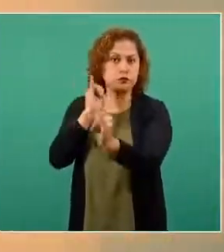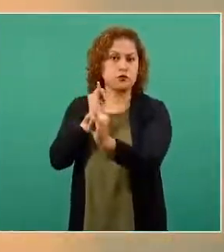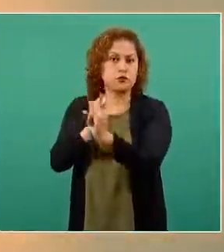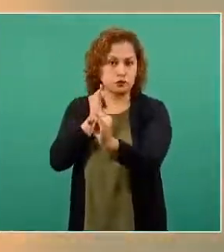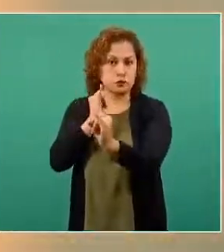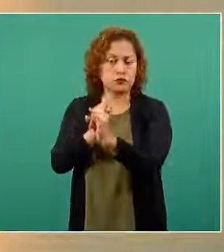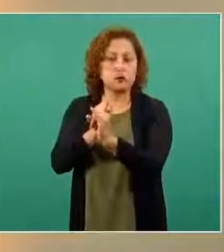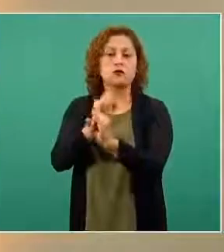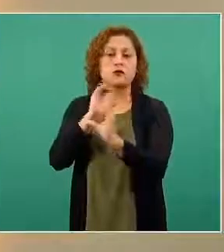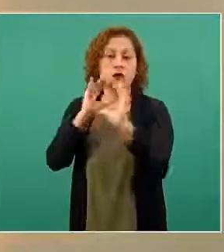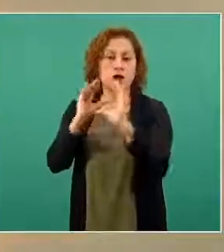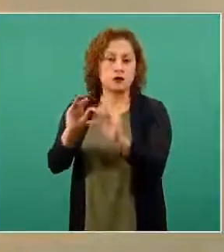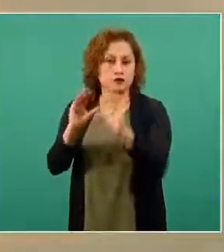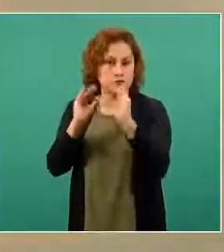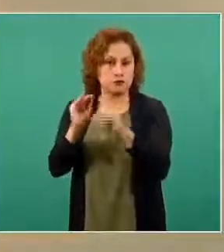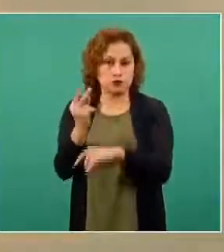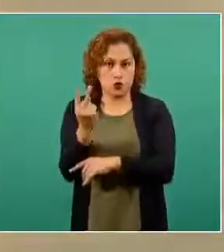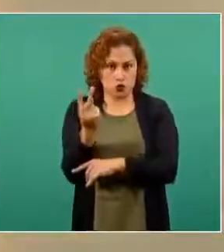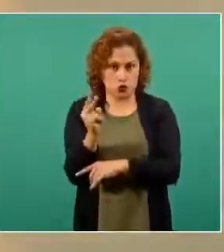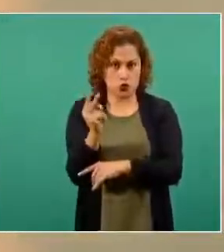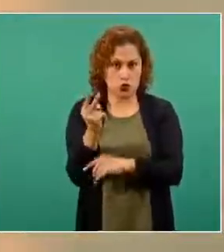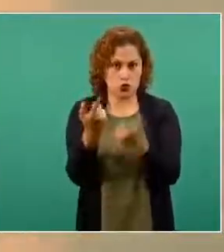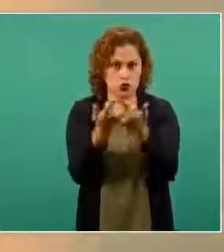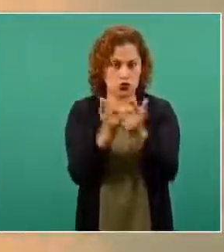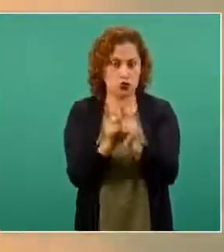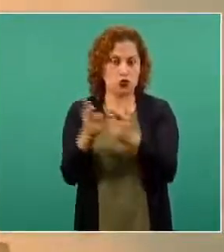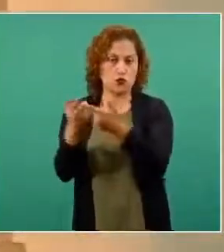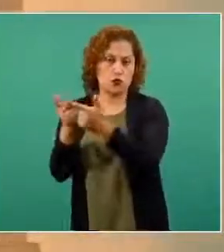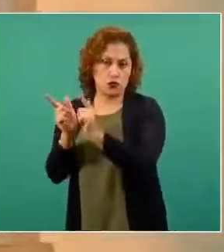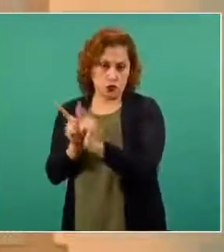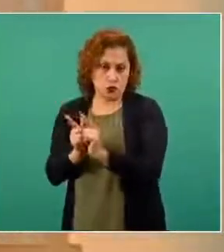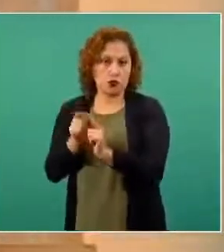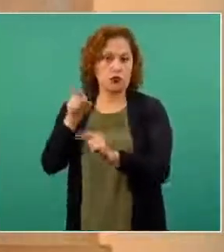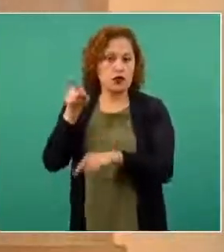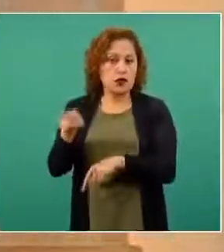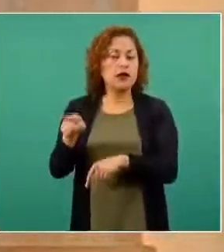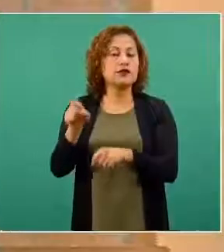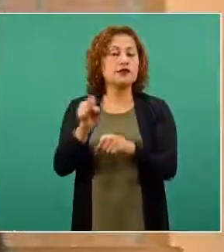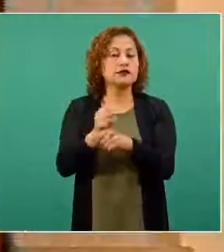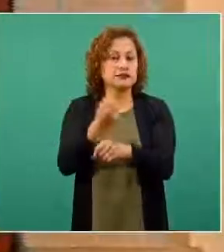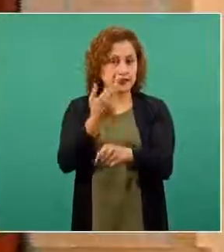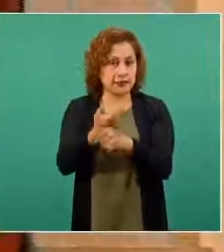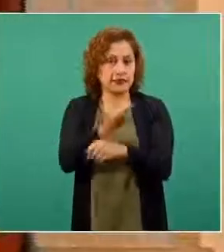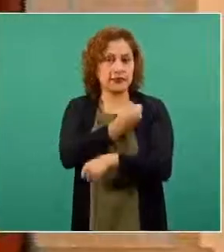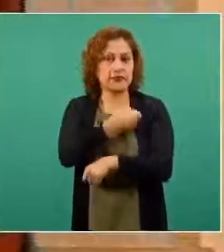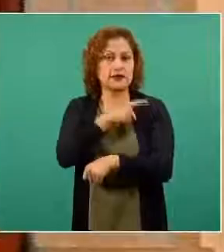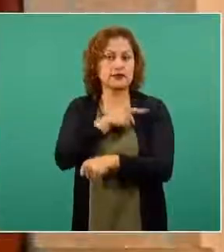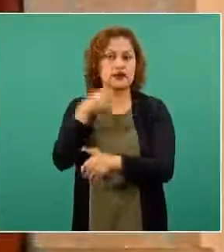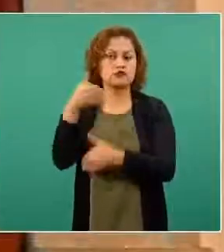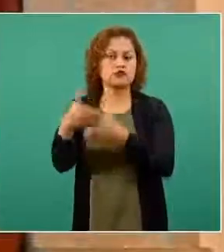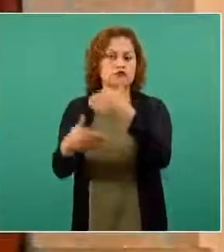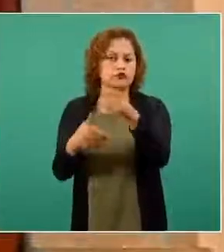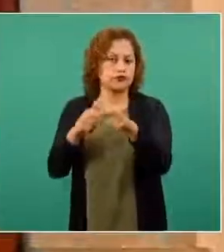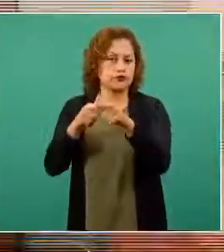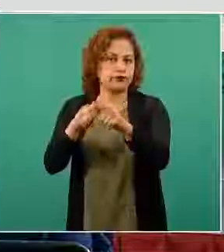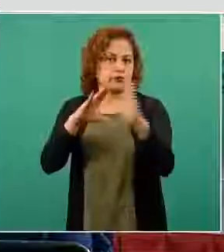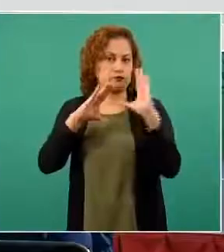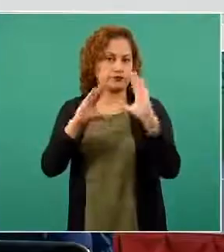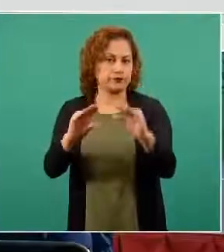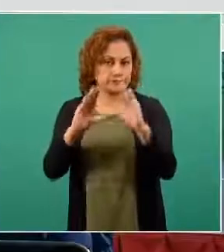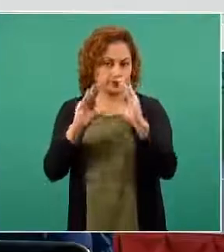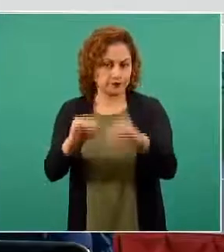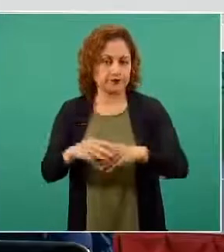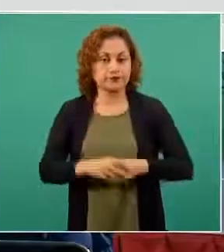esta capacitación al personal de la Secretaría de Salud continúa de manera progresiva. En este caso,